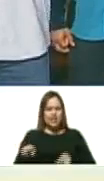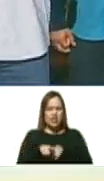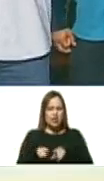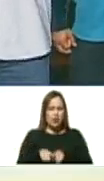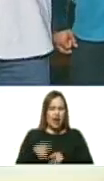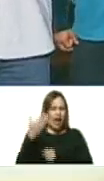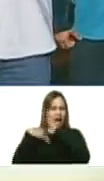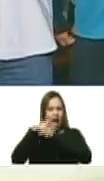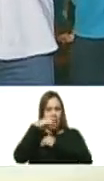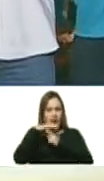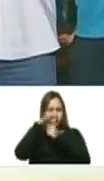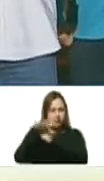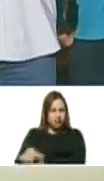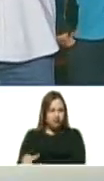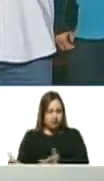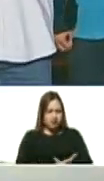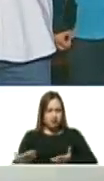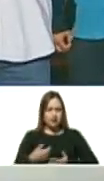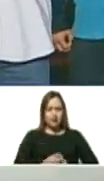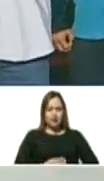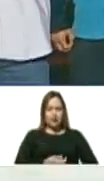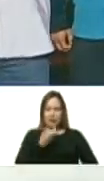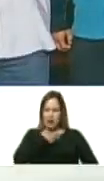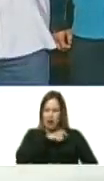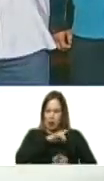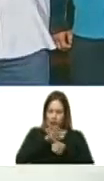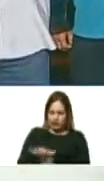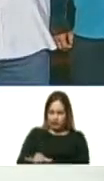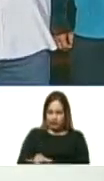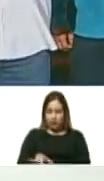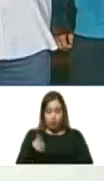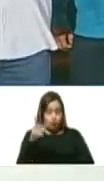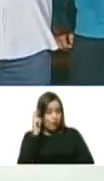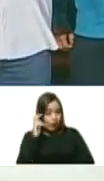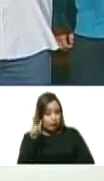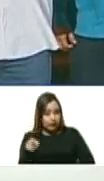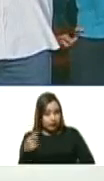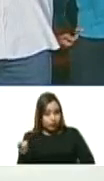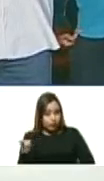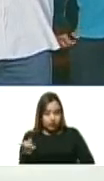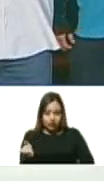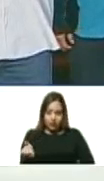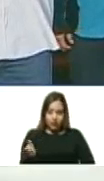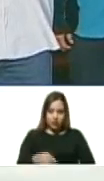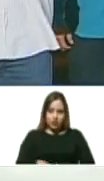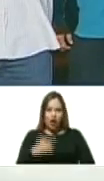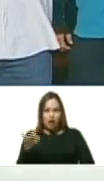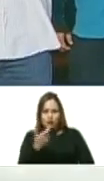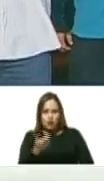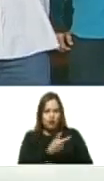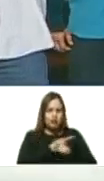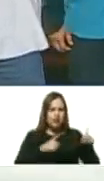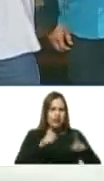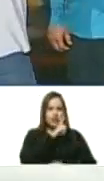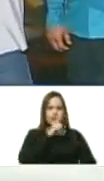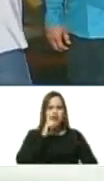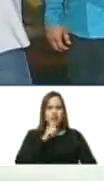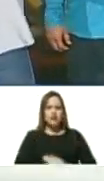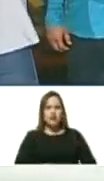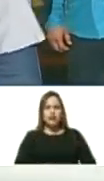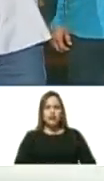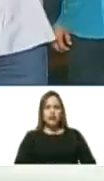colonización, coloniaje. Ernesto, tú me escuchas, ¿verdad, Ernesto? Busquen otro nombre, ¿vale?